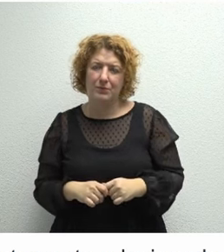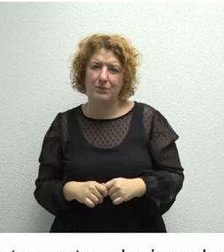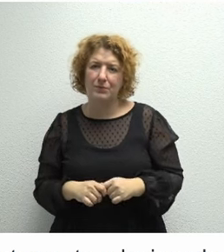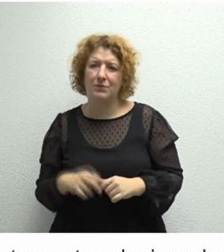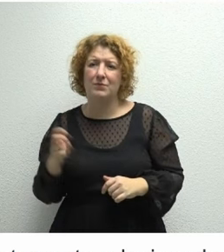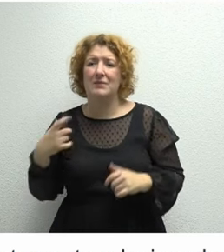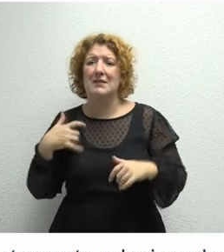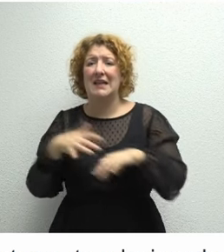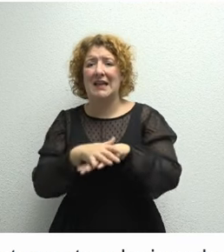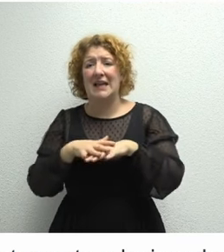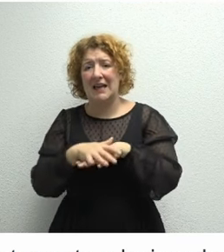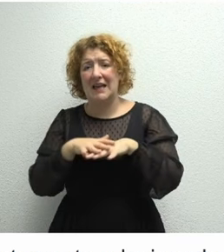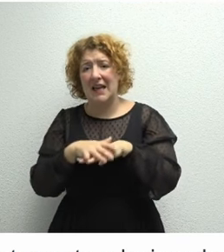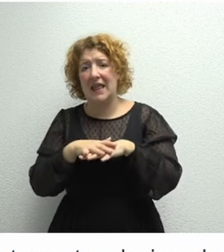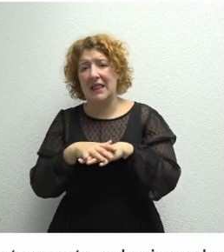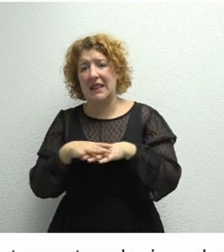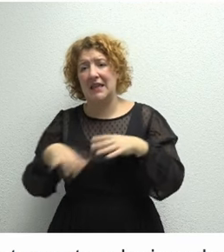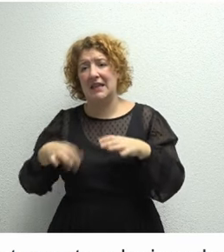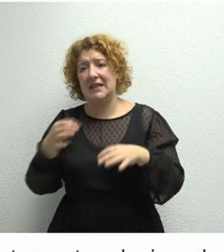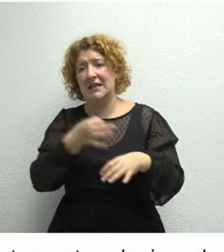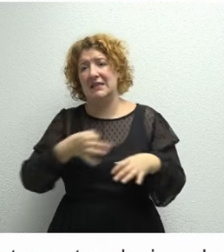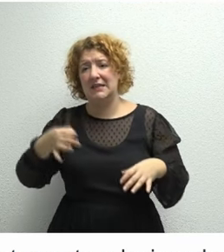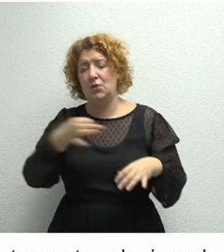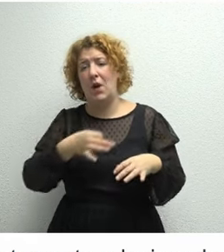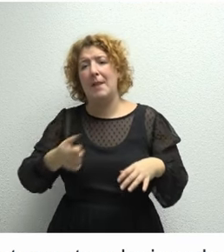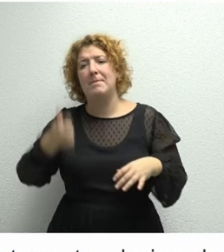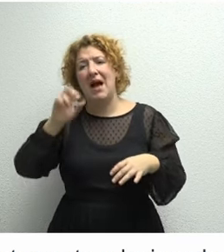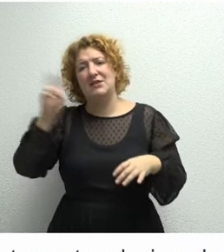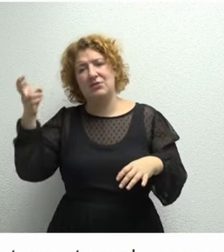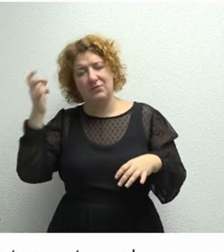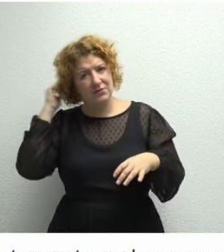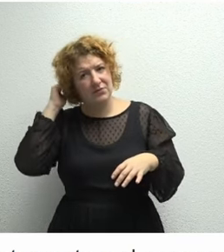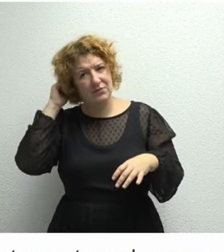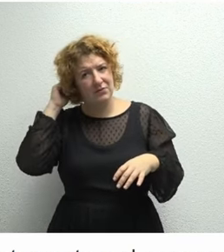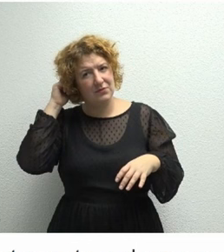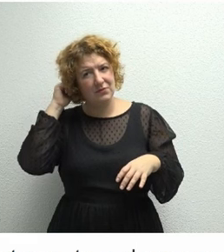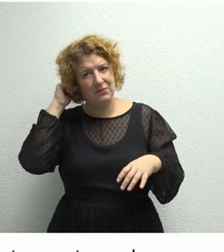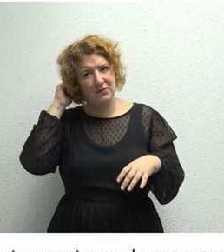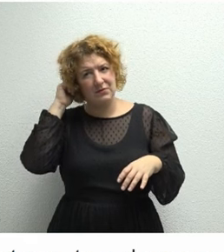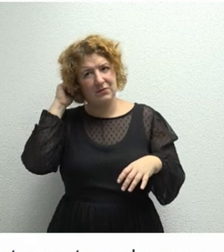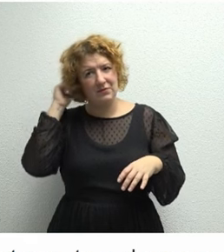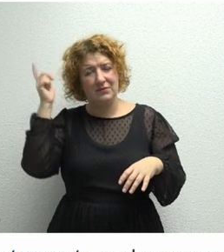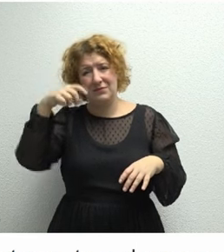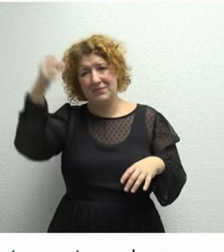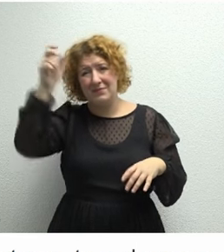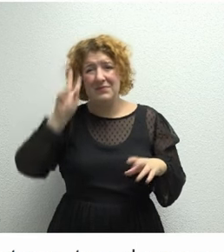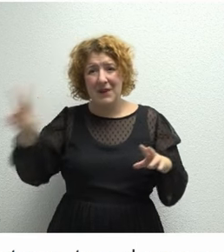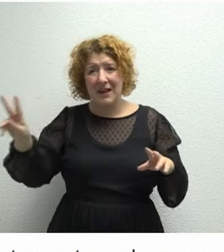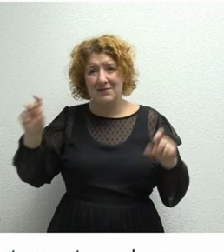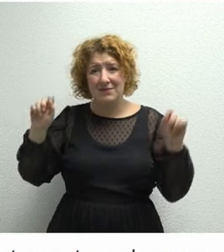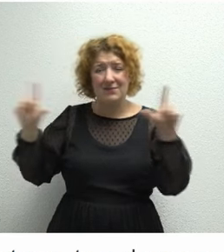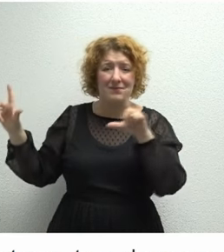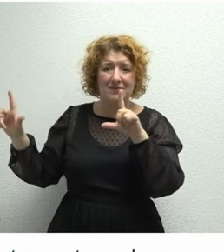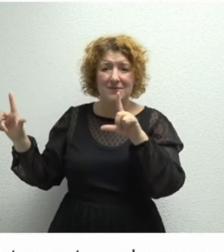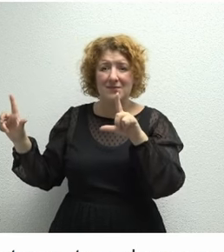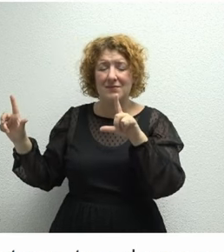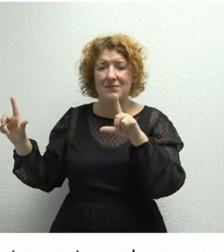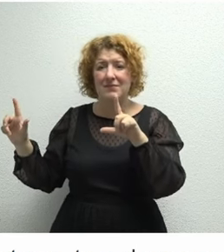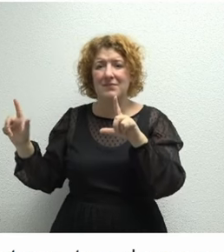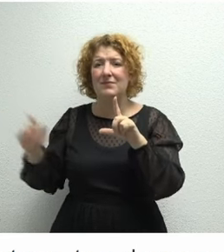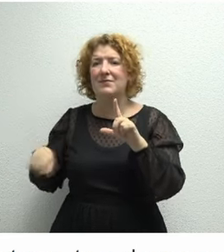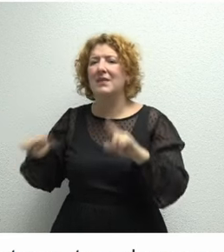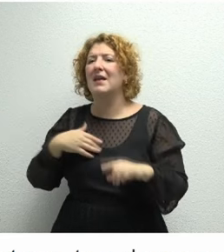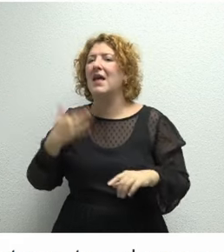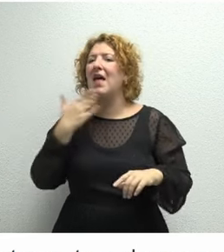red insular Eh pues tenemos eh todo esta parte que ven aquí que responde eh a la parte más de personas de